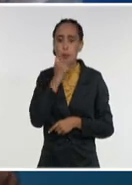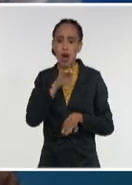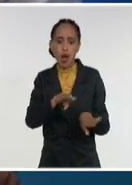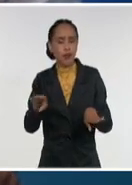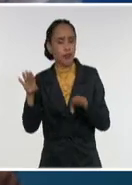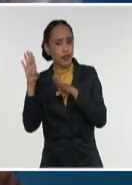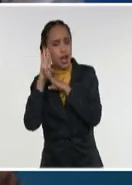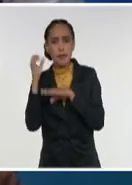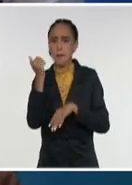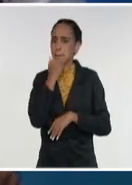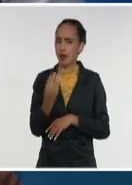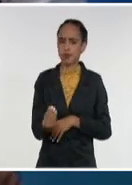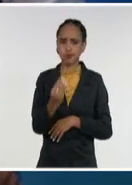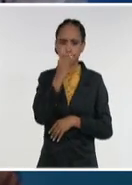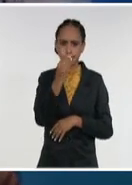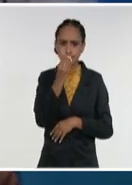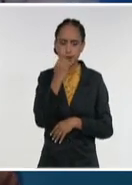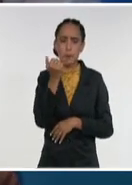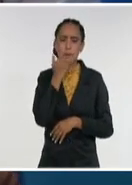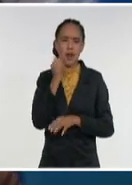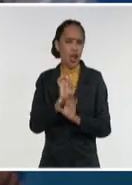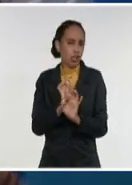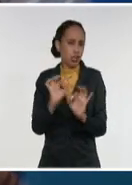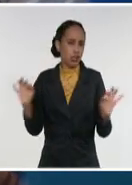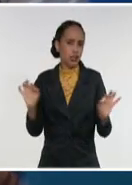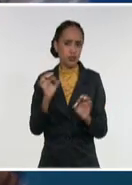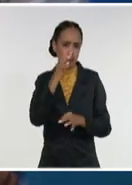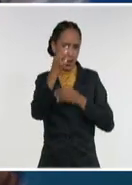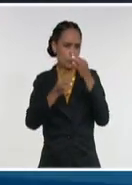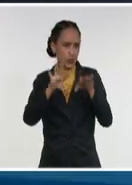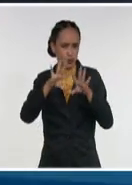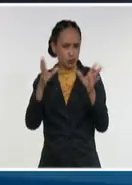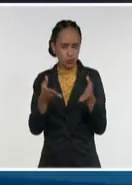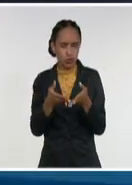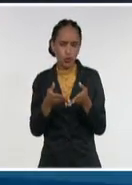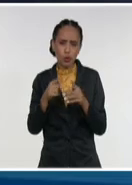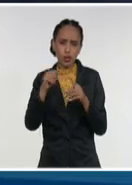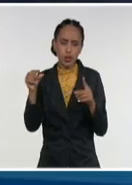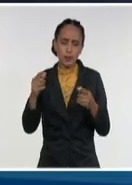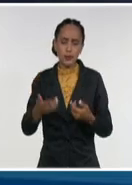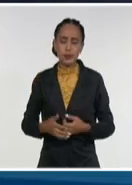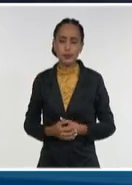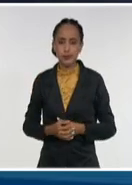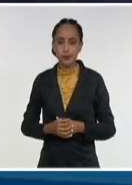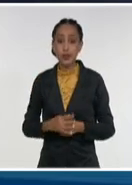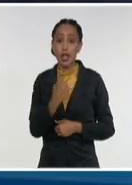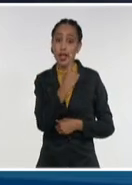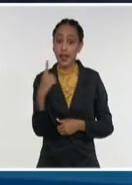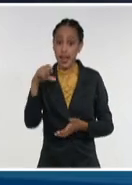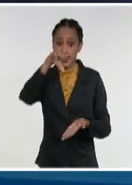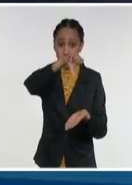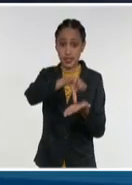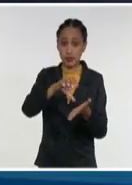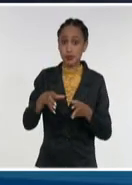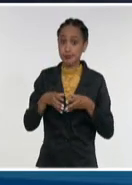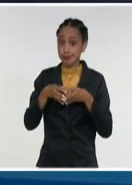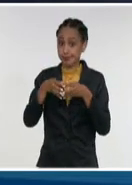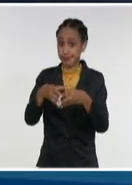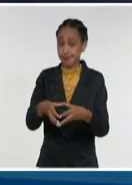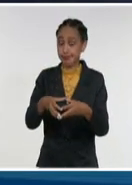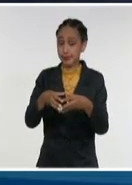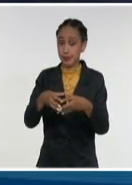condiciones de alimentación, de higiene. Coméntenos un poco de este tema. En cada uno de estos centros de aislamiento, para